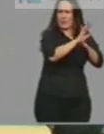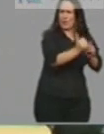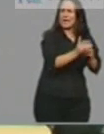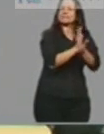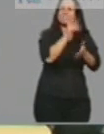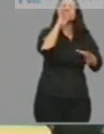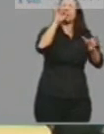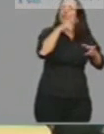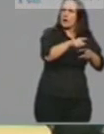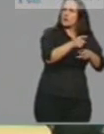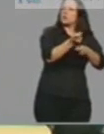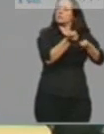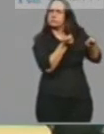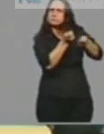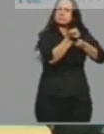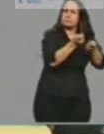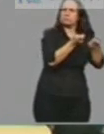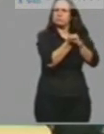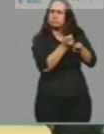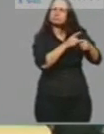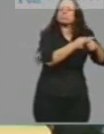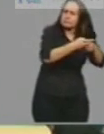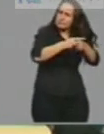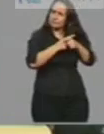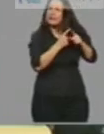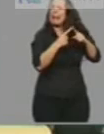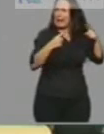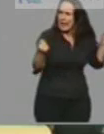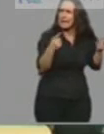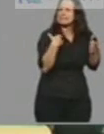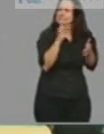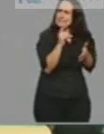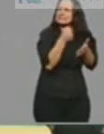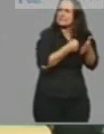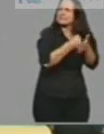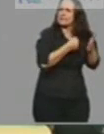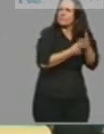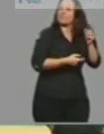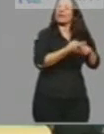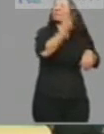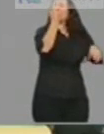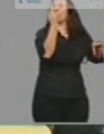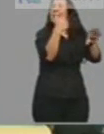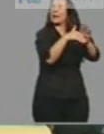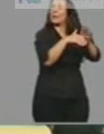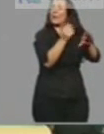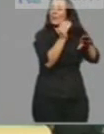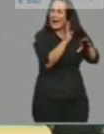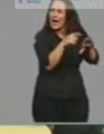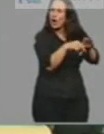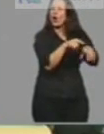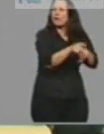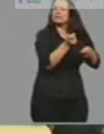negociación dura, larga. En un momento dado, el primer banco que intervino como negociador y